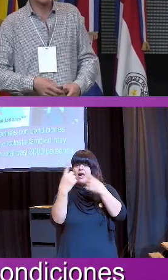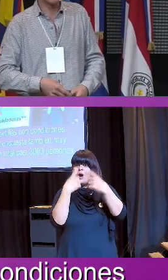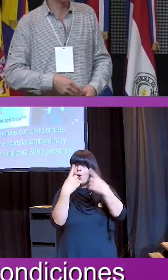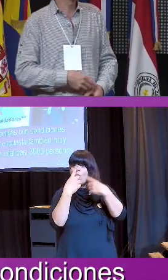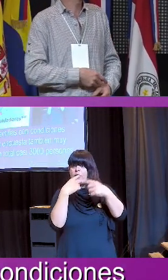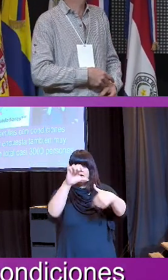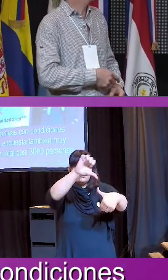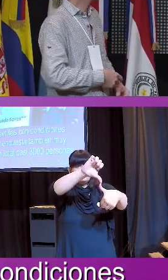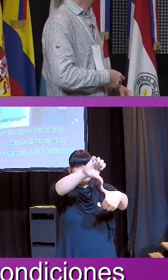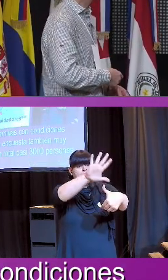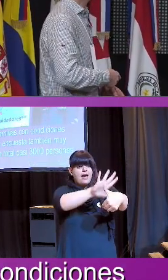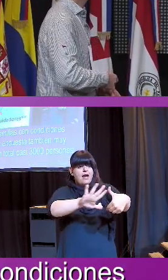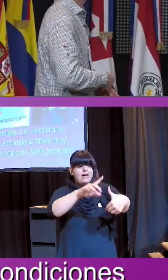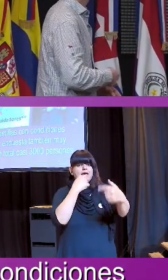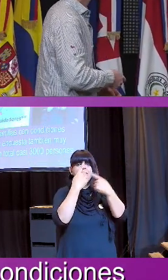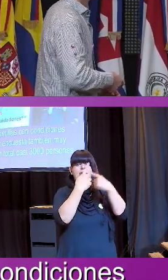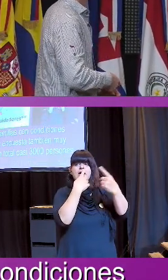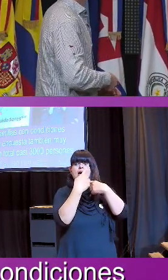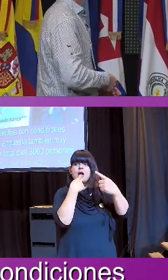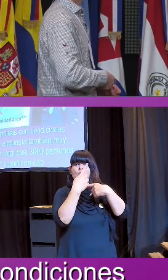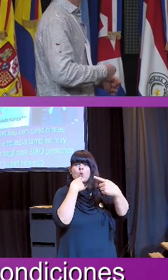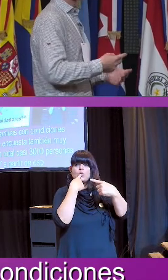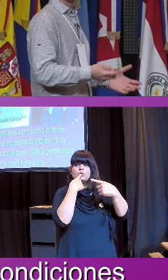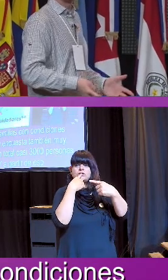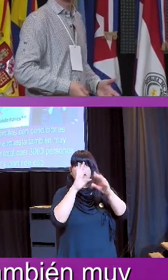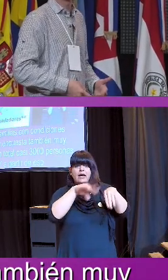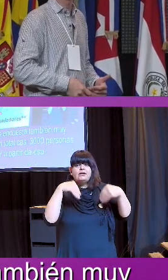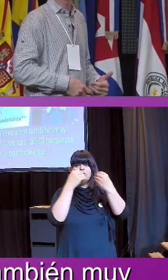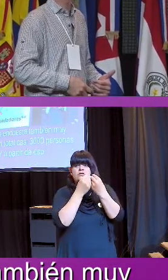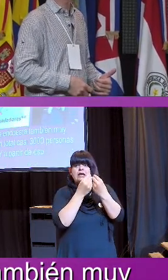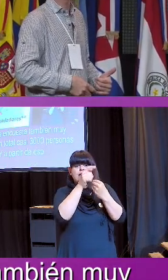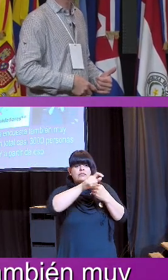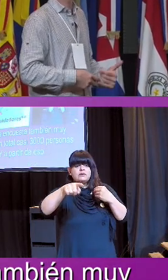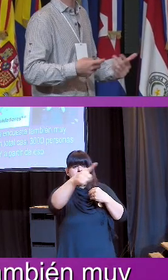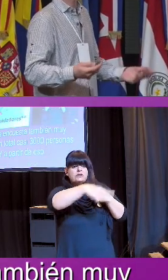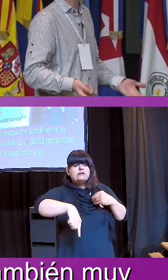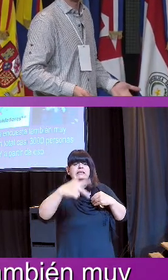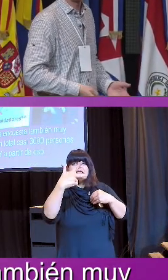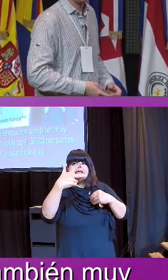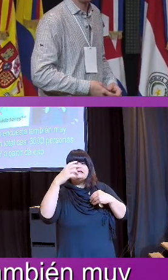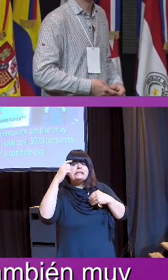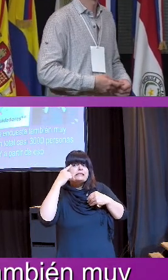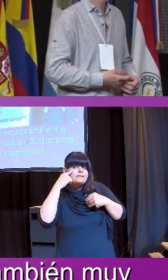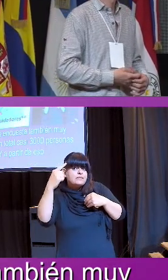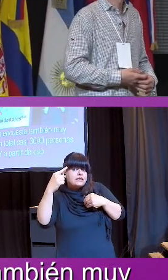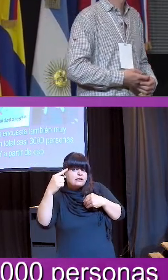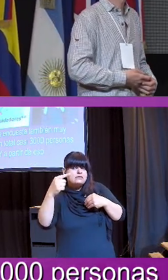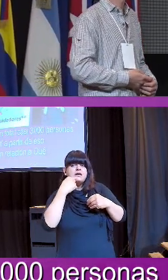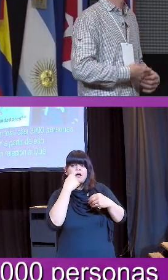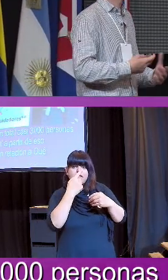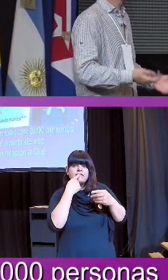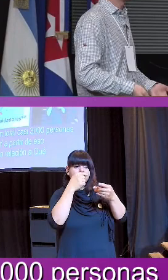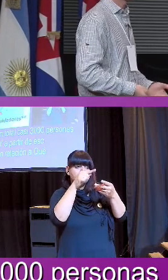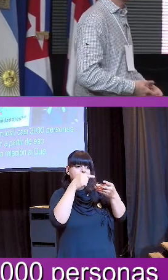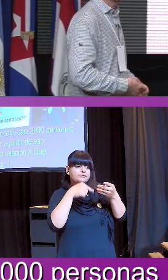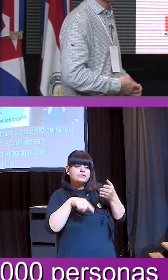región latinoamericana, y a partir de eso preguntábamos diferentes cosas en relación a qué necesidades tenían, cuáles eran